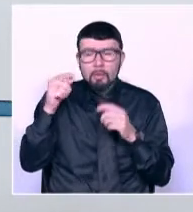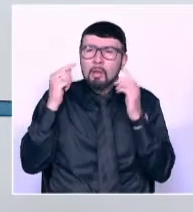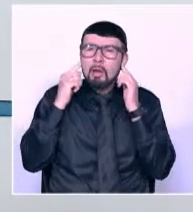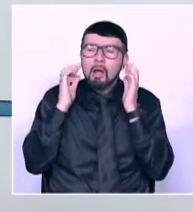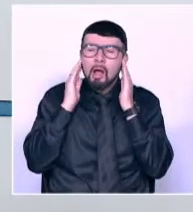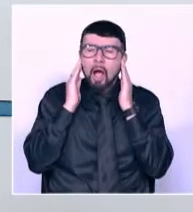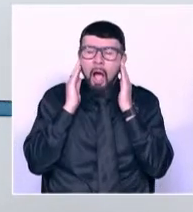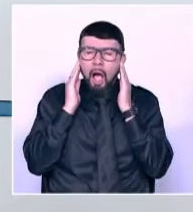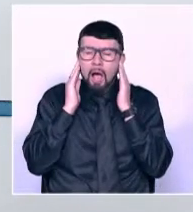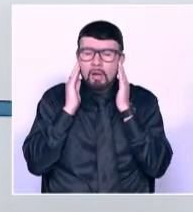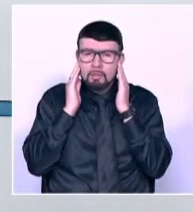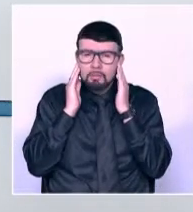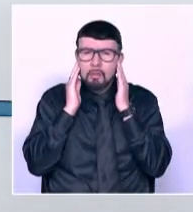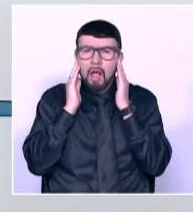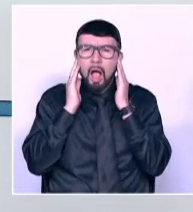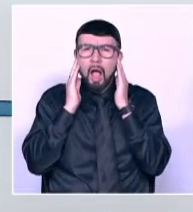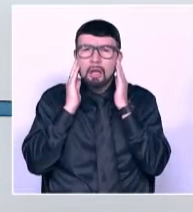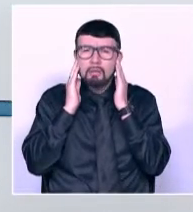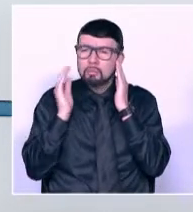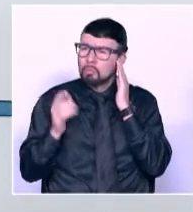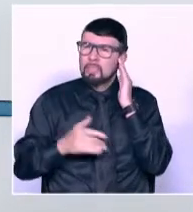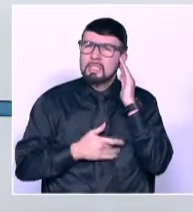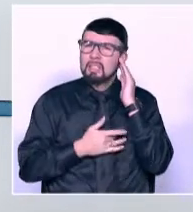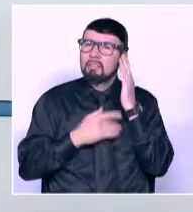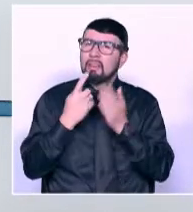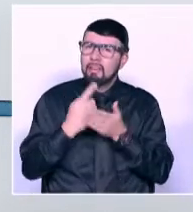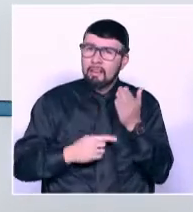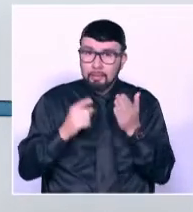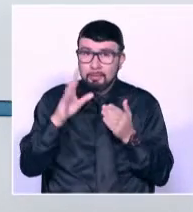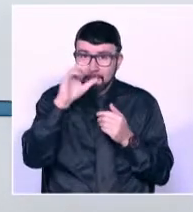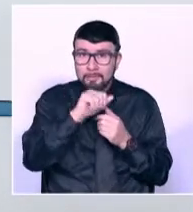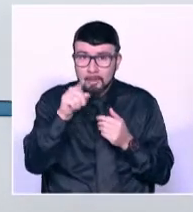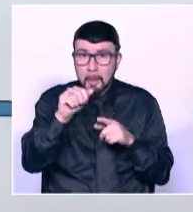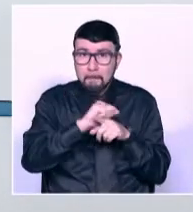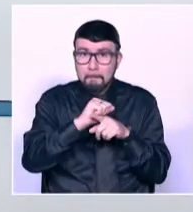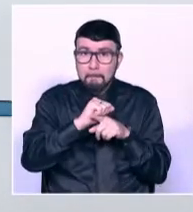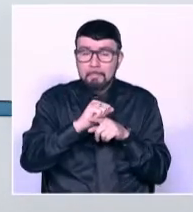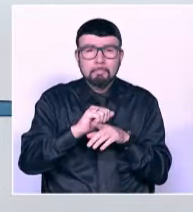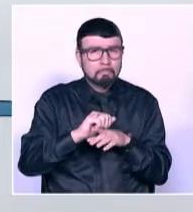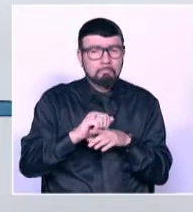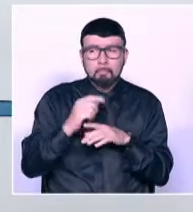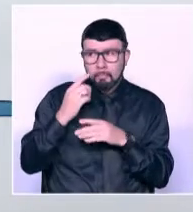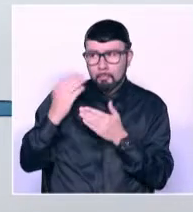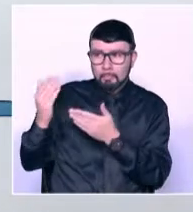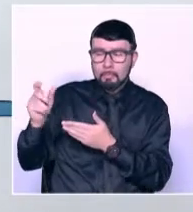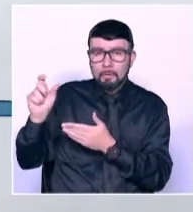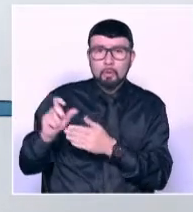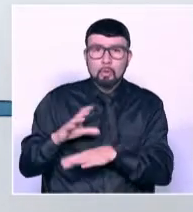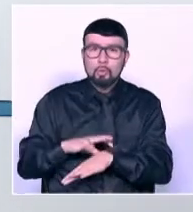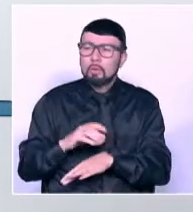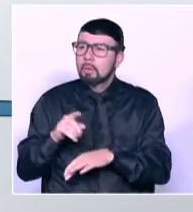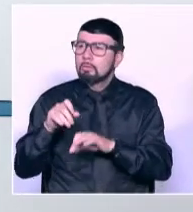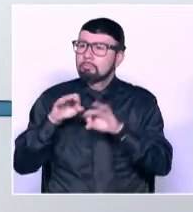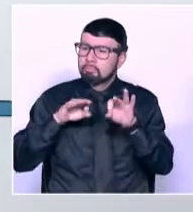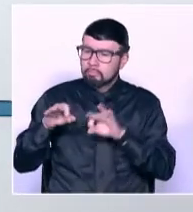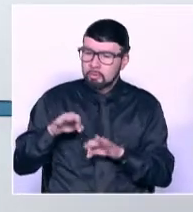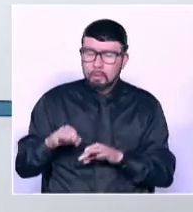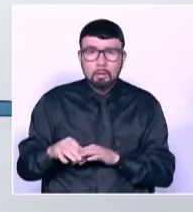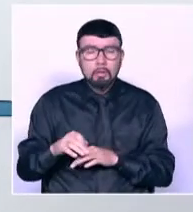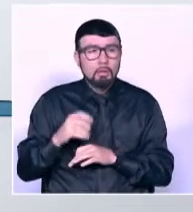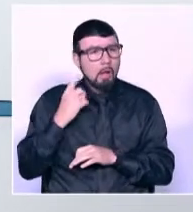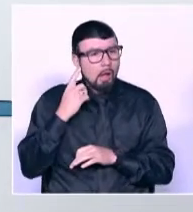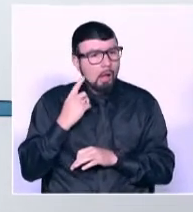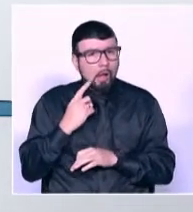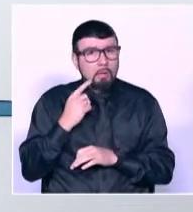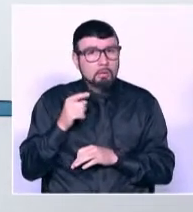en esta región. Y ahorita vamos a conocer cuáles son los factores de riesgo para que tengamos alteración